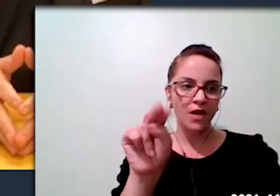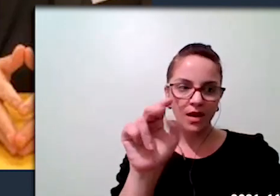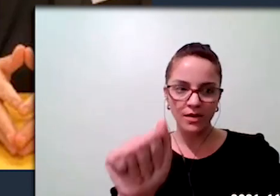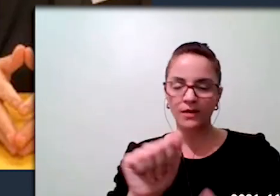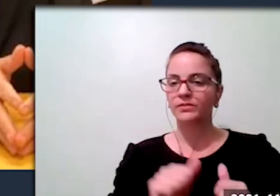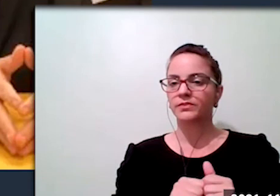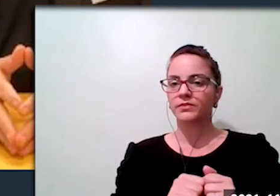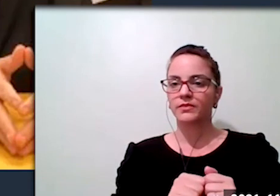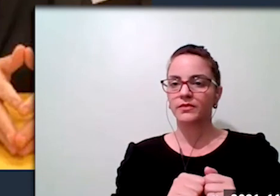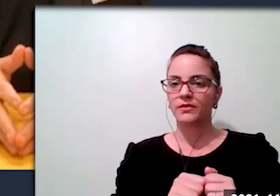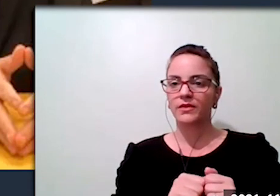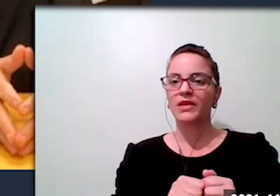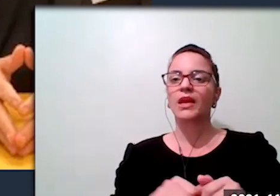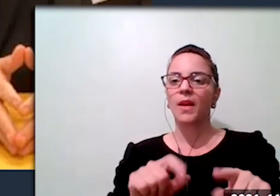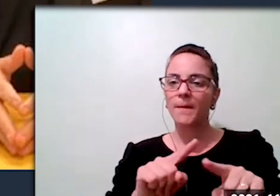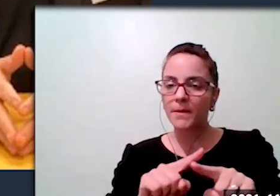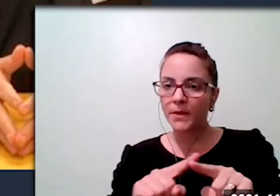Acevedo, la calle San Sebastián en